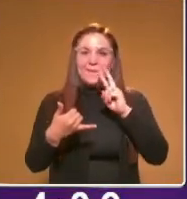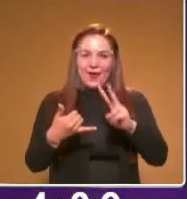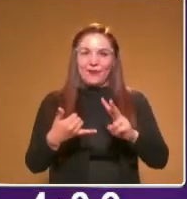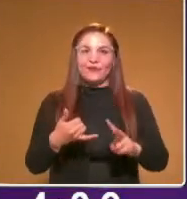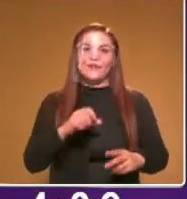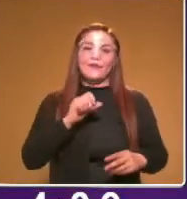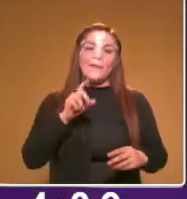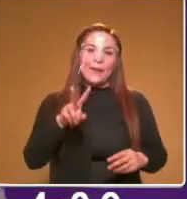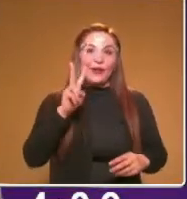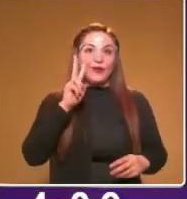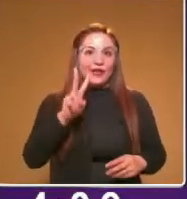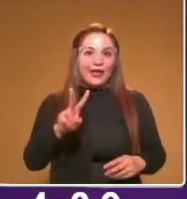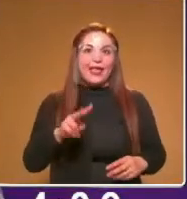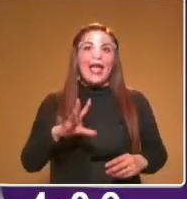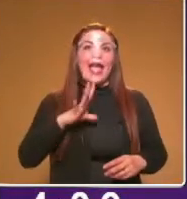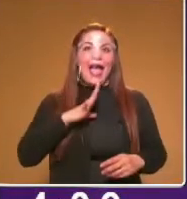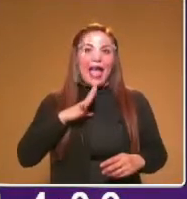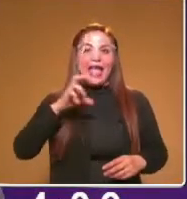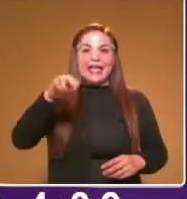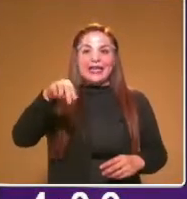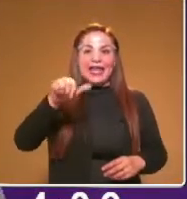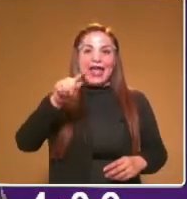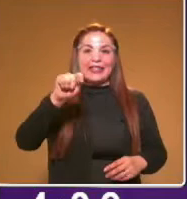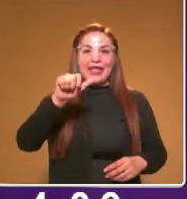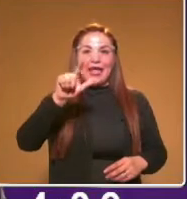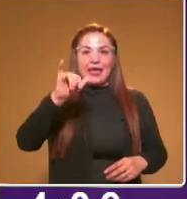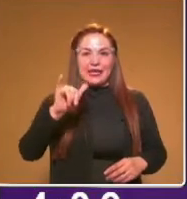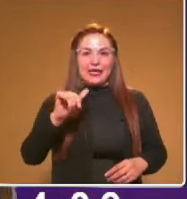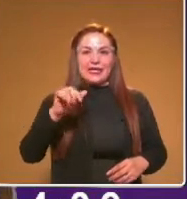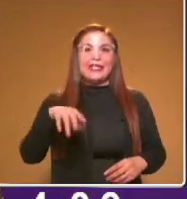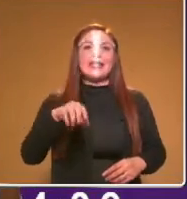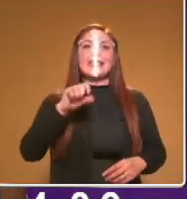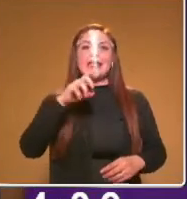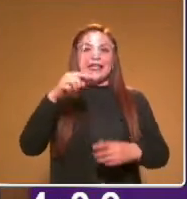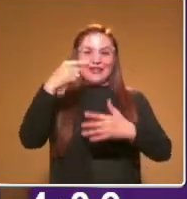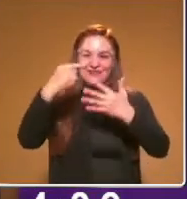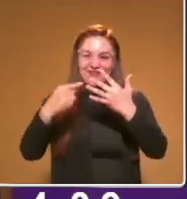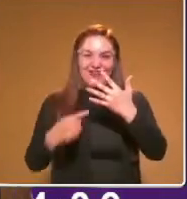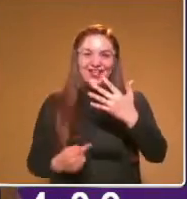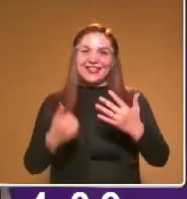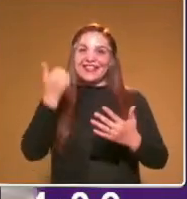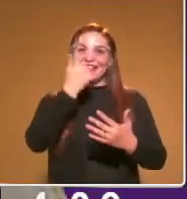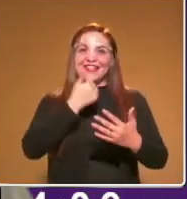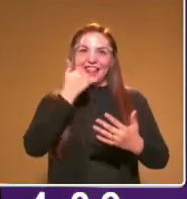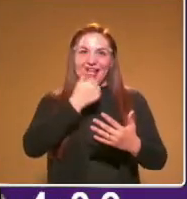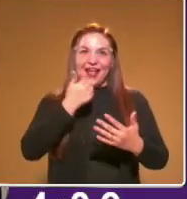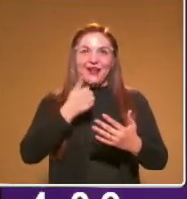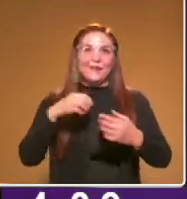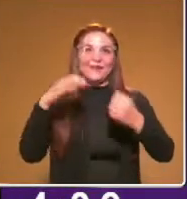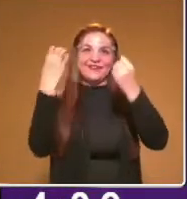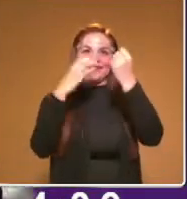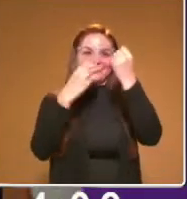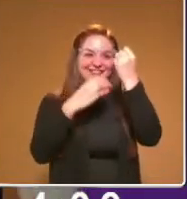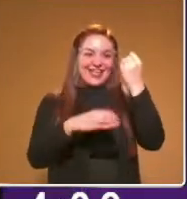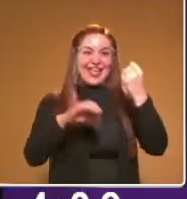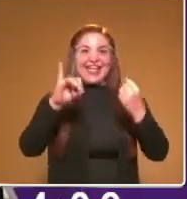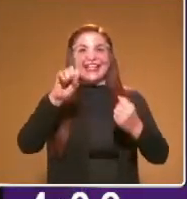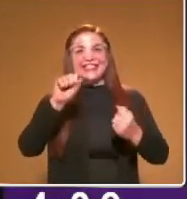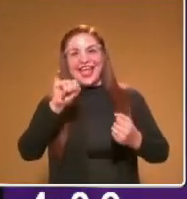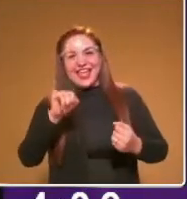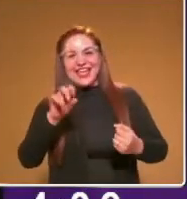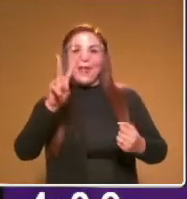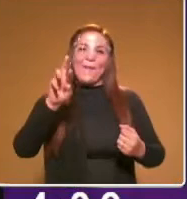¿verdad? Pero déjame decirle que Natalie, Reggie, Solange, Gabriel, Nubia, Cristal, Abigail, Vero, Jerry, Reggie, Isaí, están